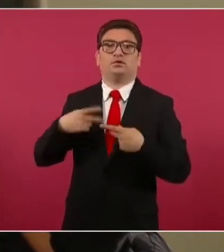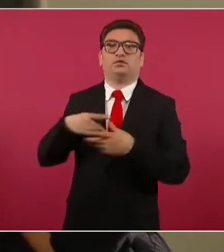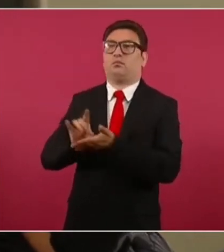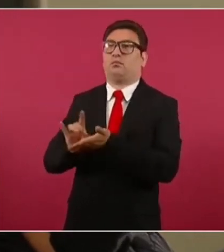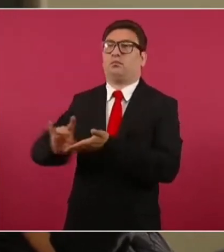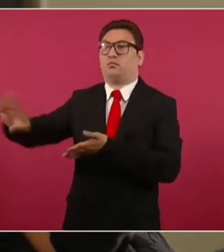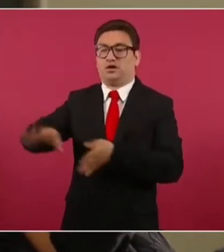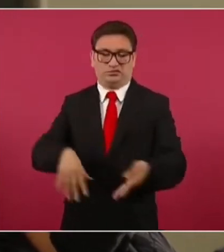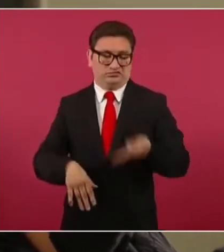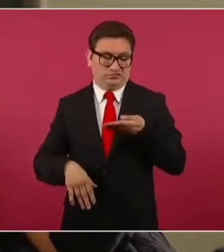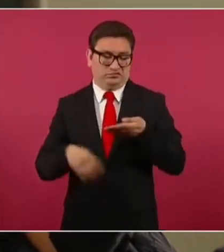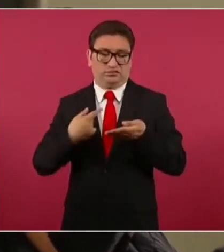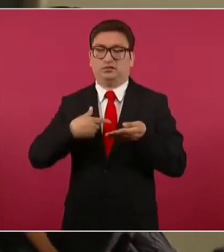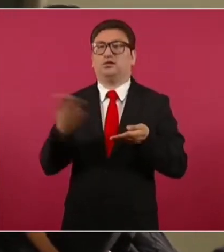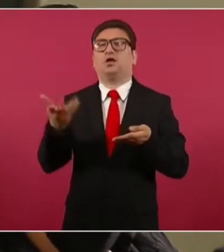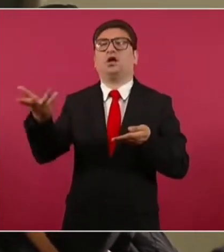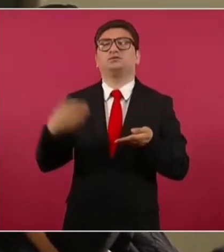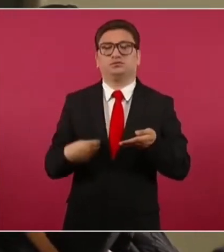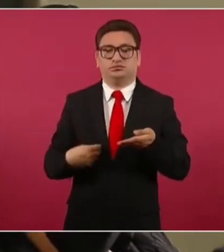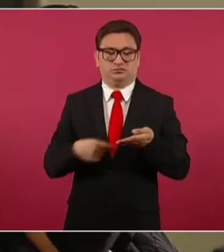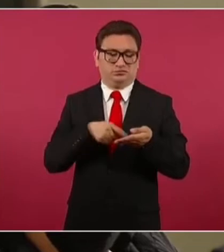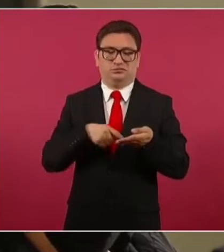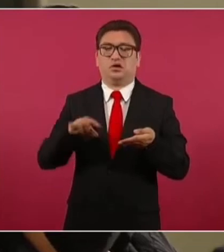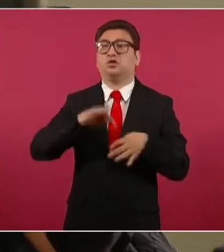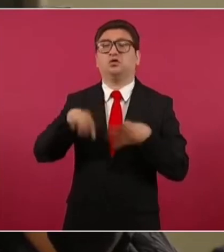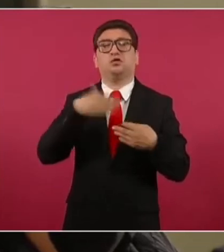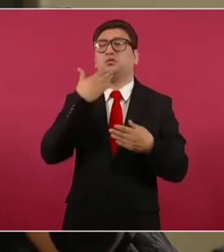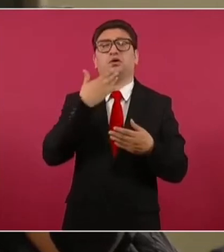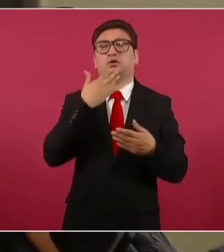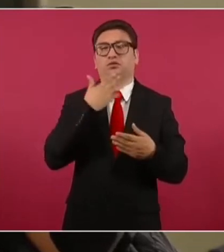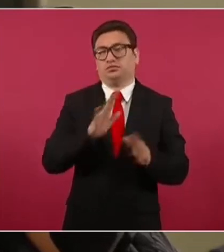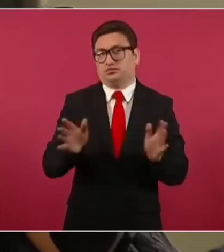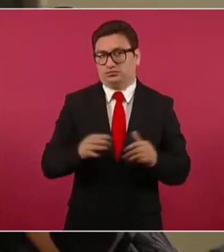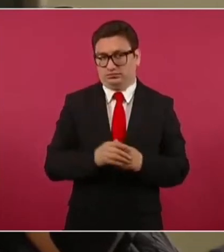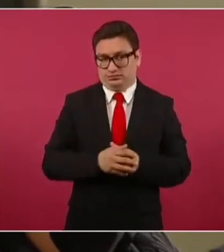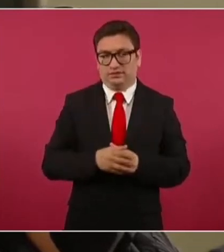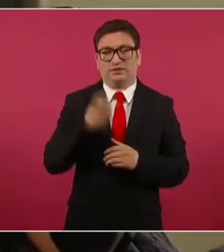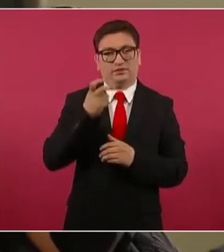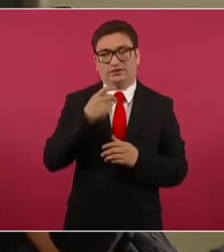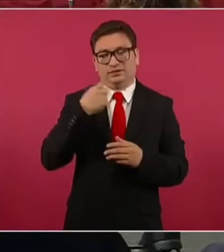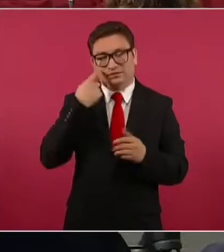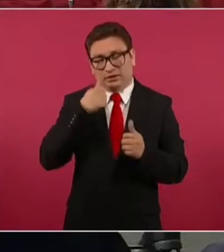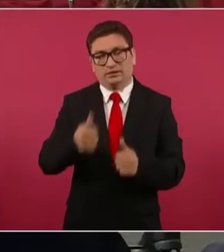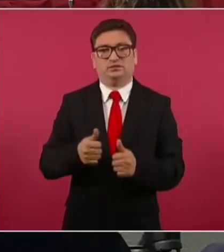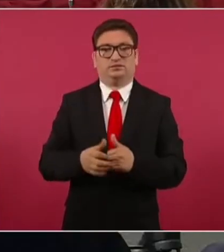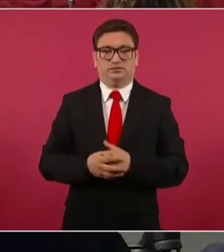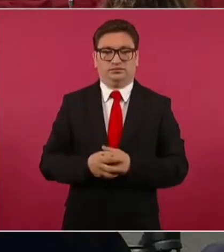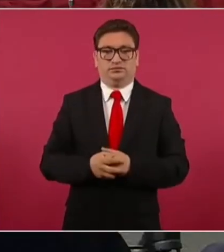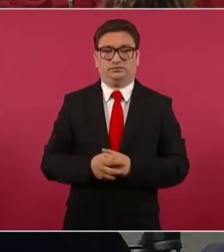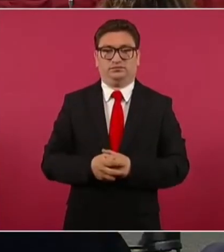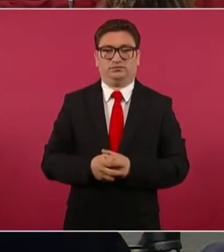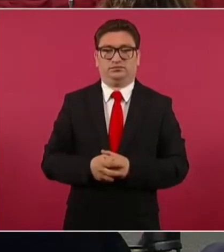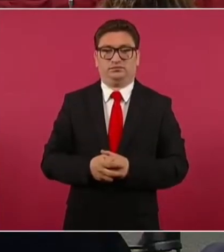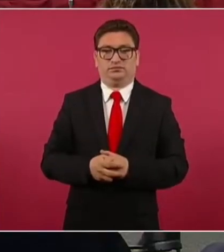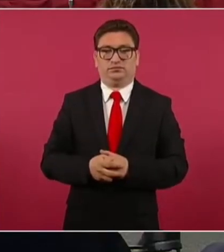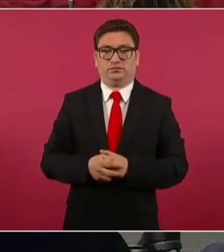Entonces, obviamente ese funcionario, pues, ¿qué va a decir? Que todo está conforme a derecho. Entonces, ahí es donde se empieza a desvirtuar.